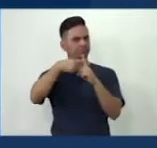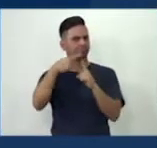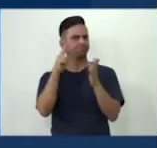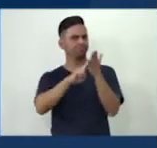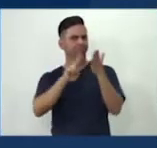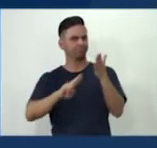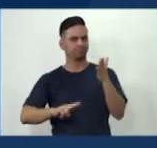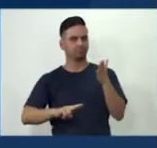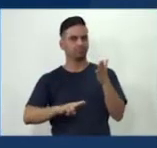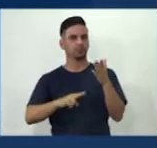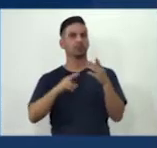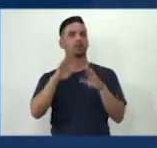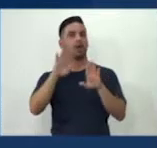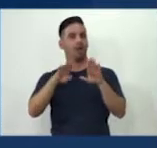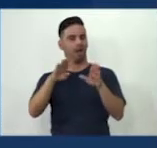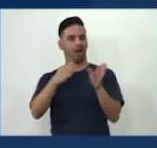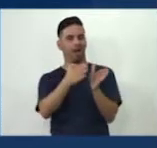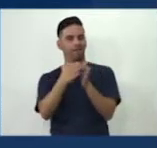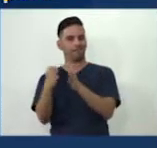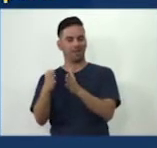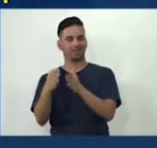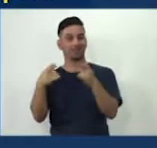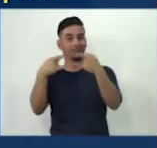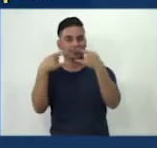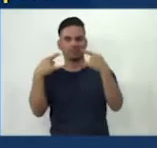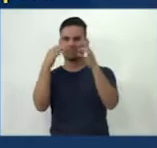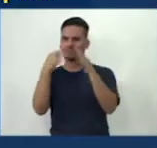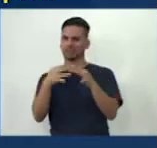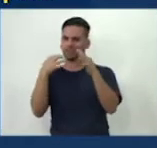permanentemente, mientras que los imanes sí.